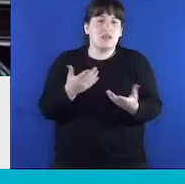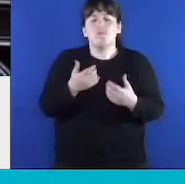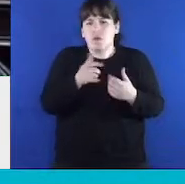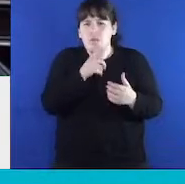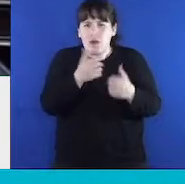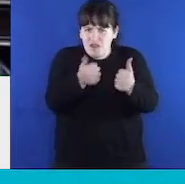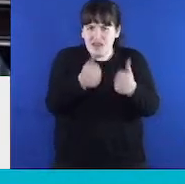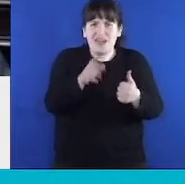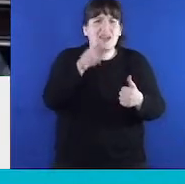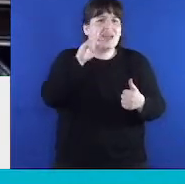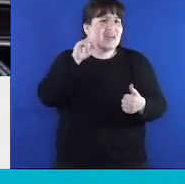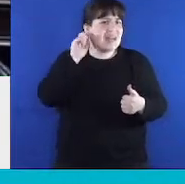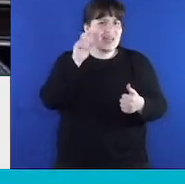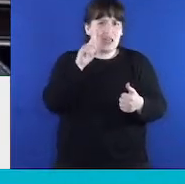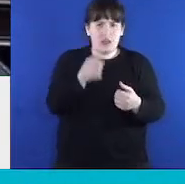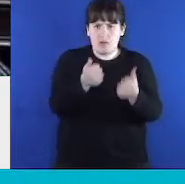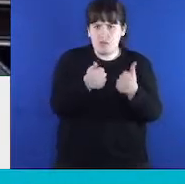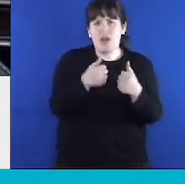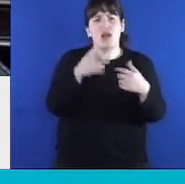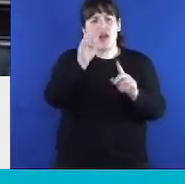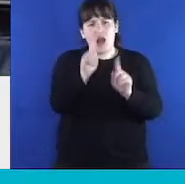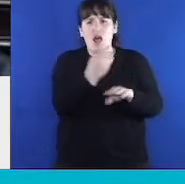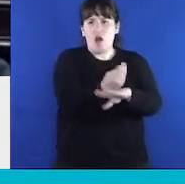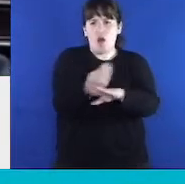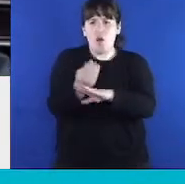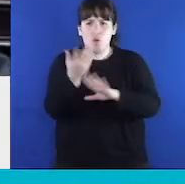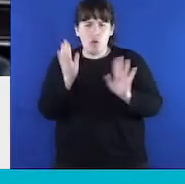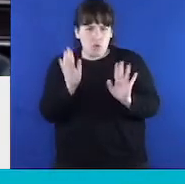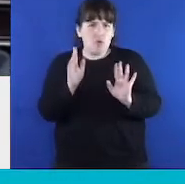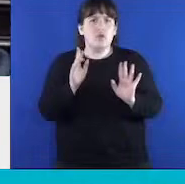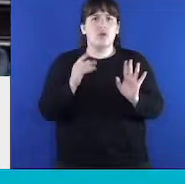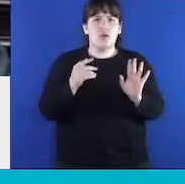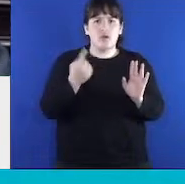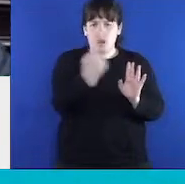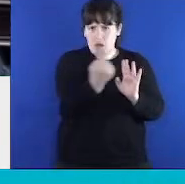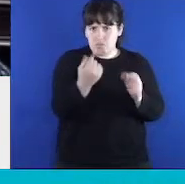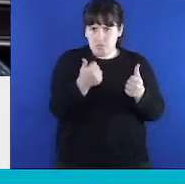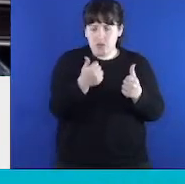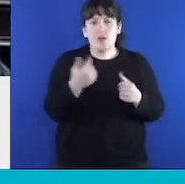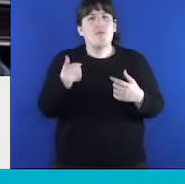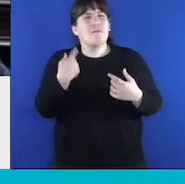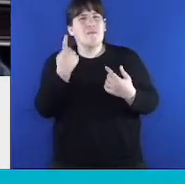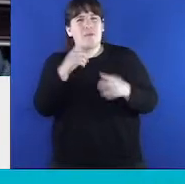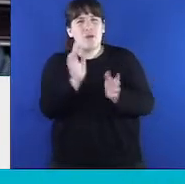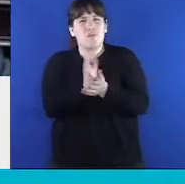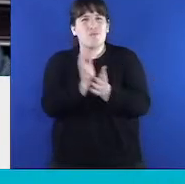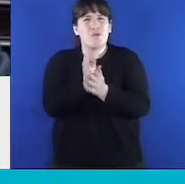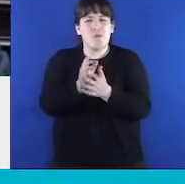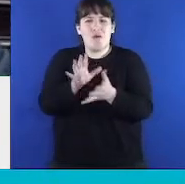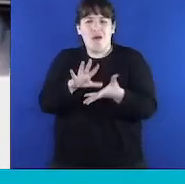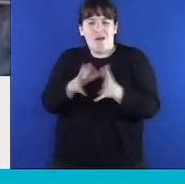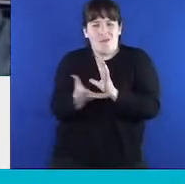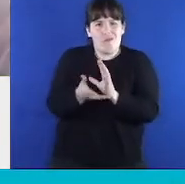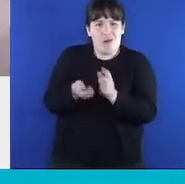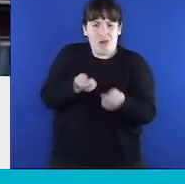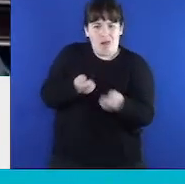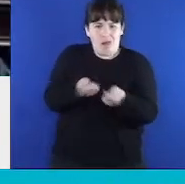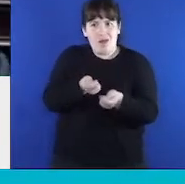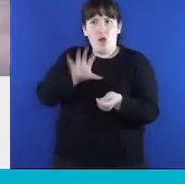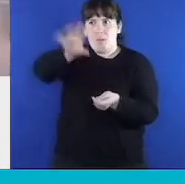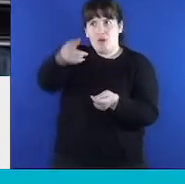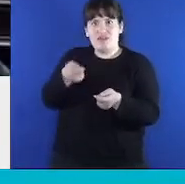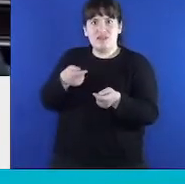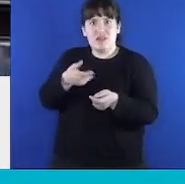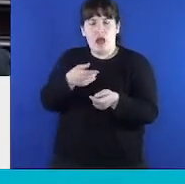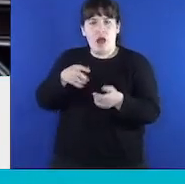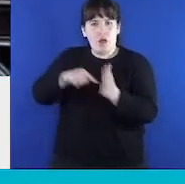su postura. Lo que no me parece bien es que se utilice como un mecanismo extorsivo para apretar a la provincia de Buenos Aires en función de alguna inversión que puede